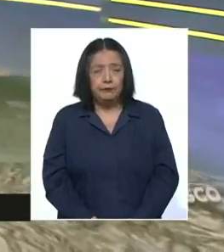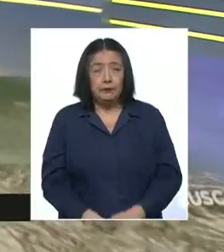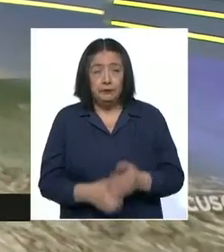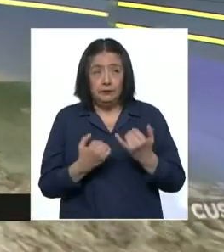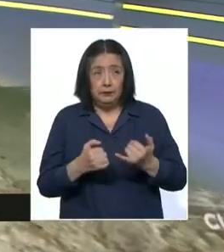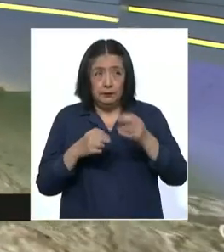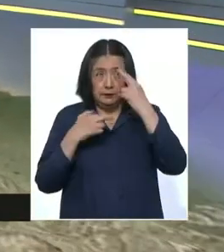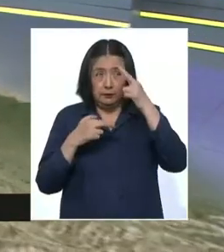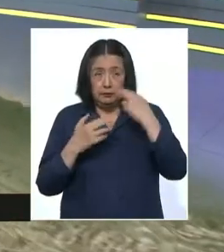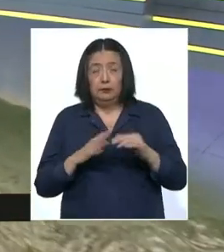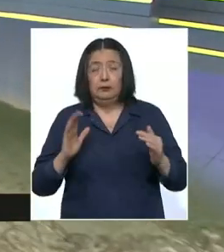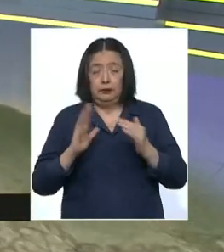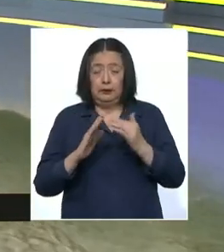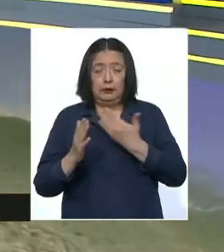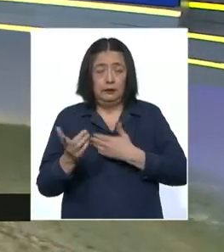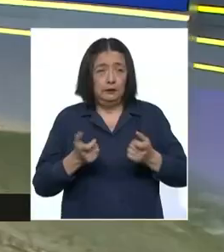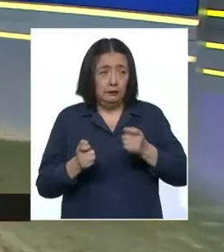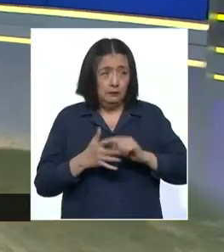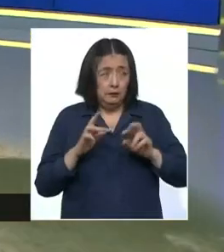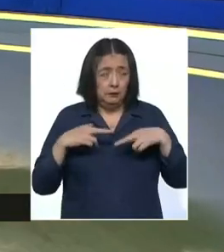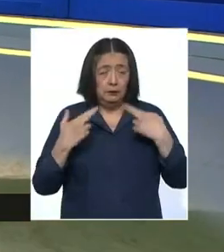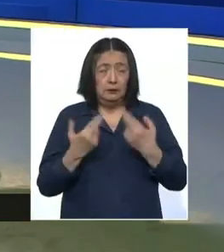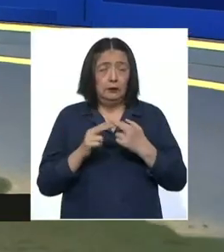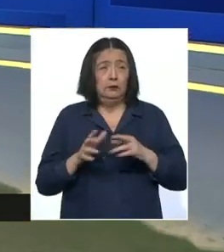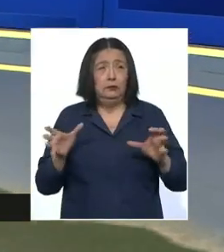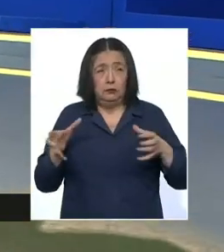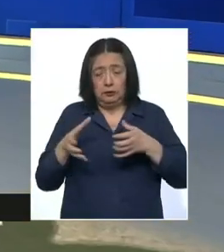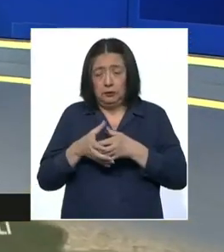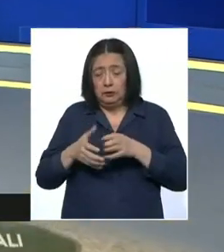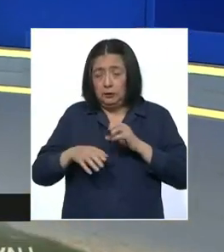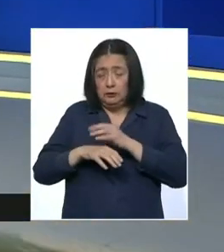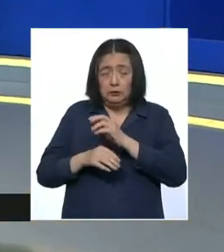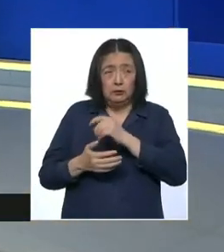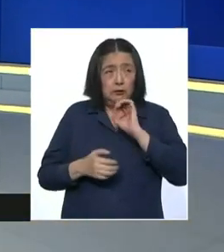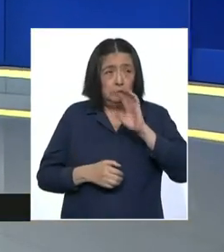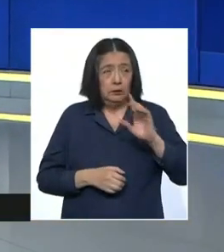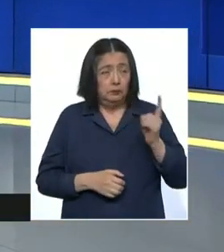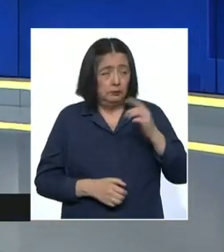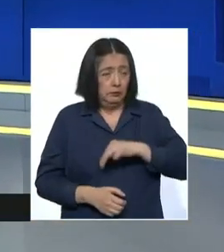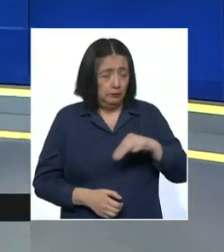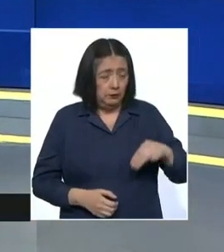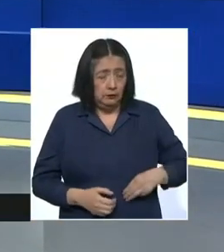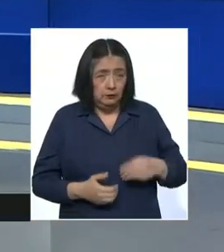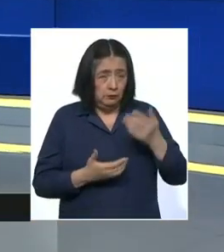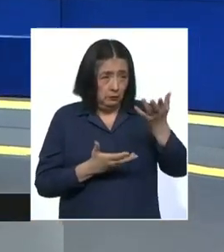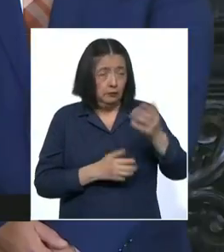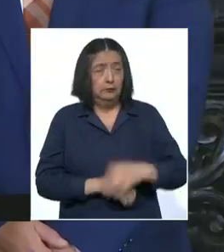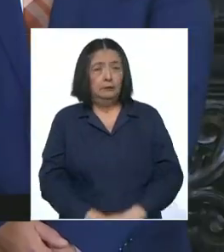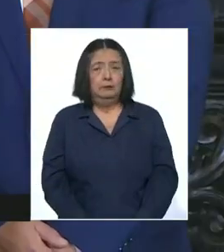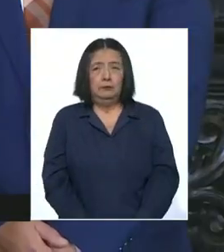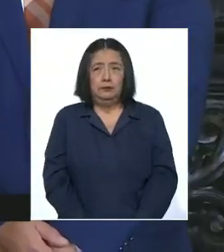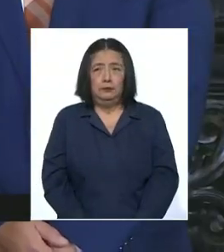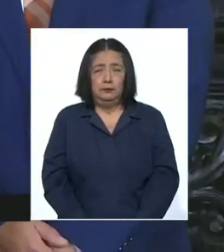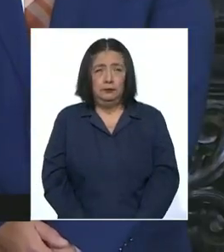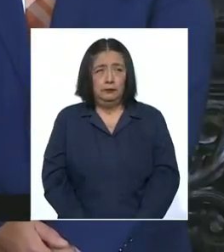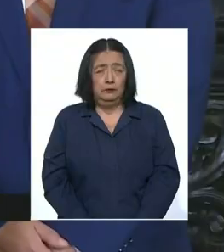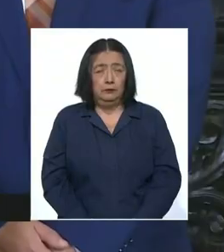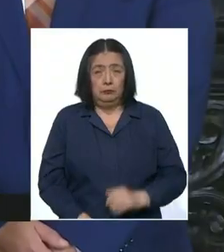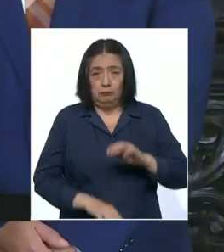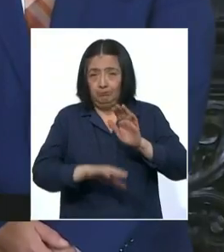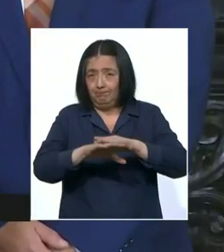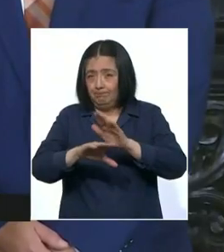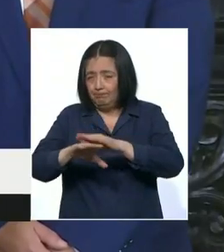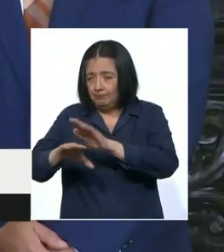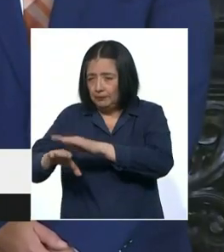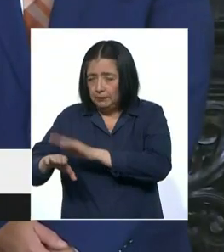Es noticia ahora, información en vivo desde Palacio de Gobierno. Se reúne el Consejo de Estado, declara el premier Alberto Tarola. Adelante. Hacemos un